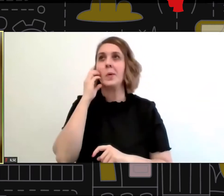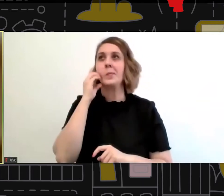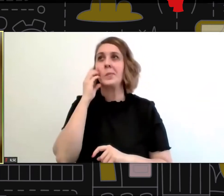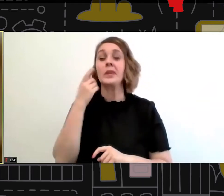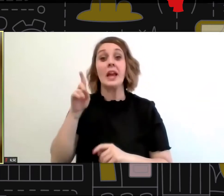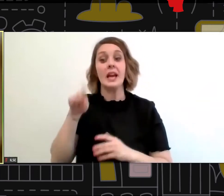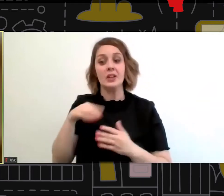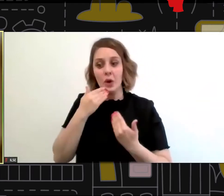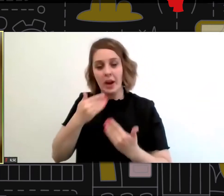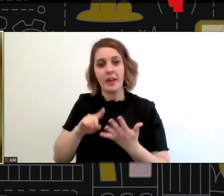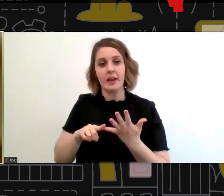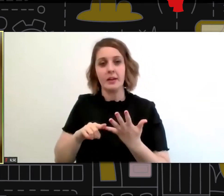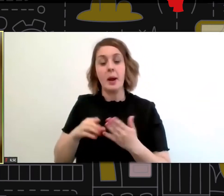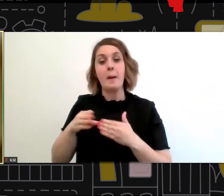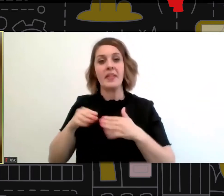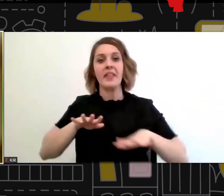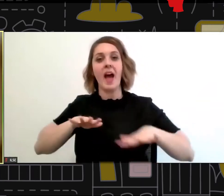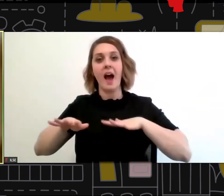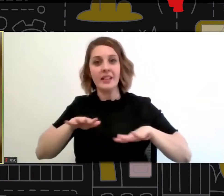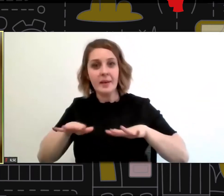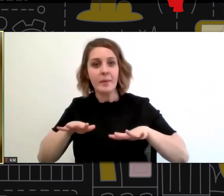salud digital, el paciente activo, el paciente